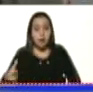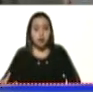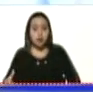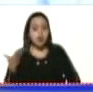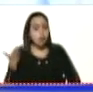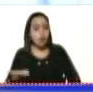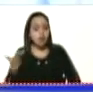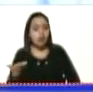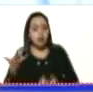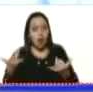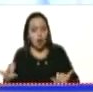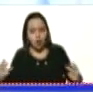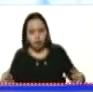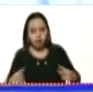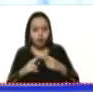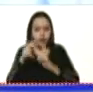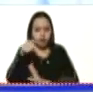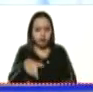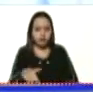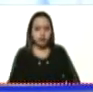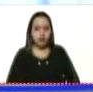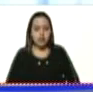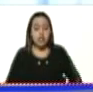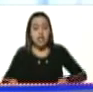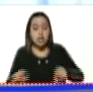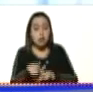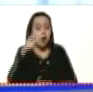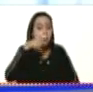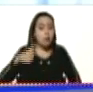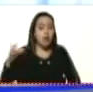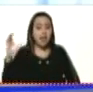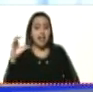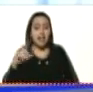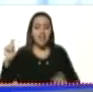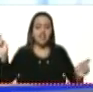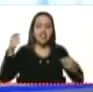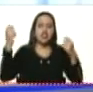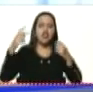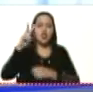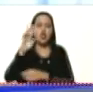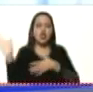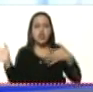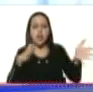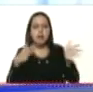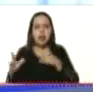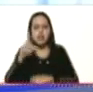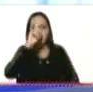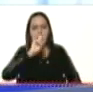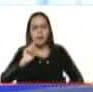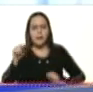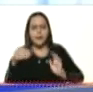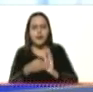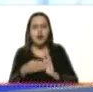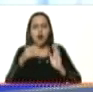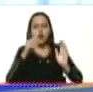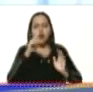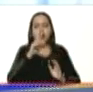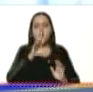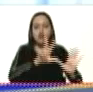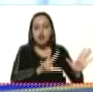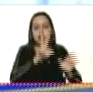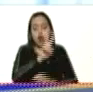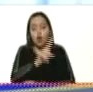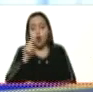República, así como el pueblo de Caracas victorió al célebre Roscio Nieves el 2 de marzo de 1811 a su entrada